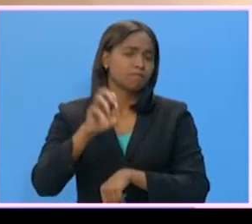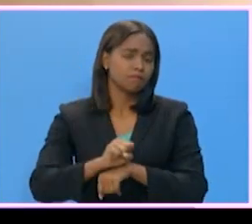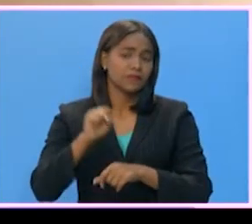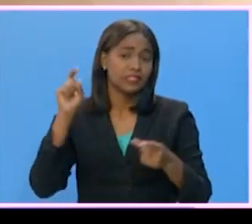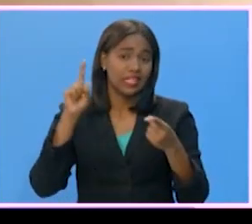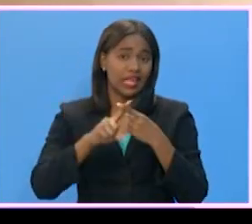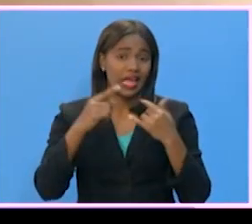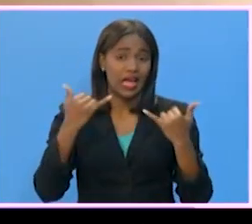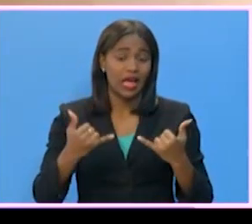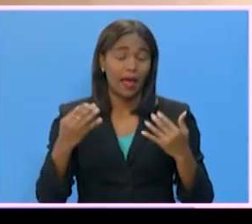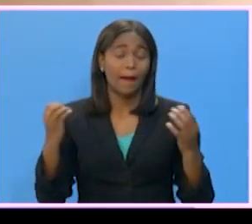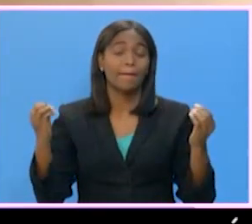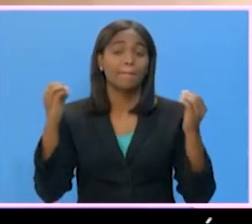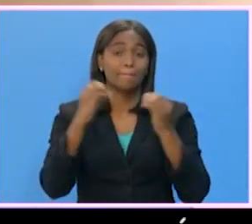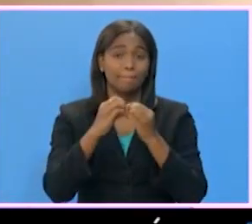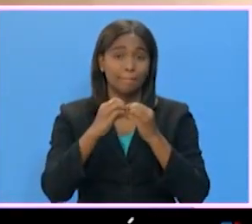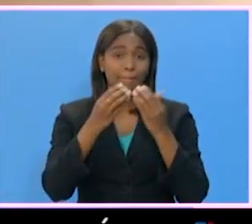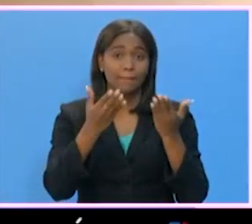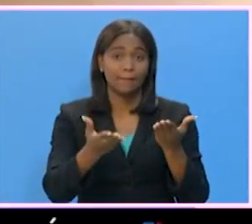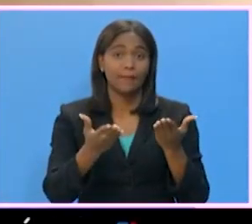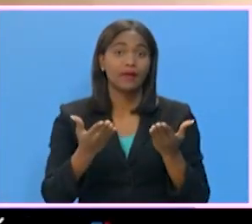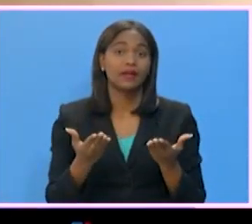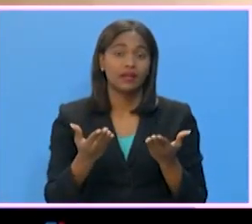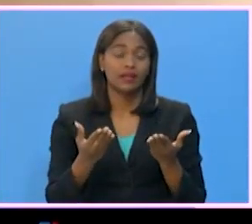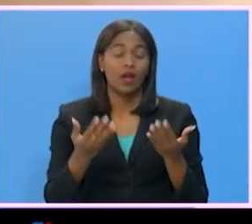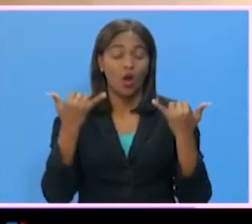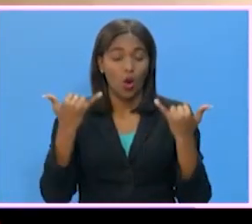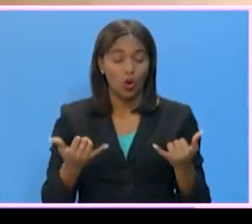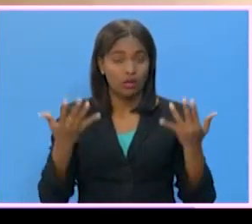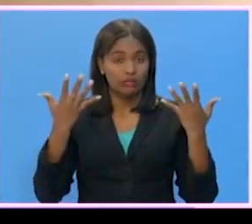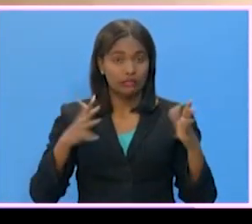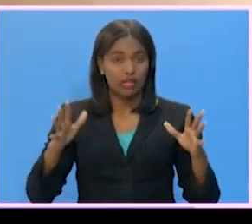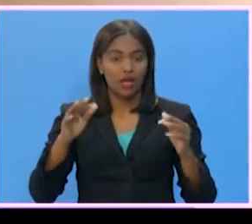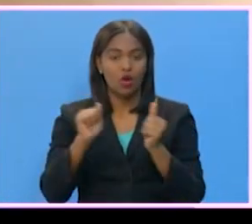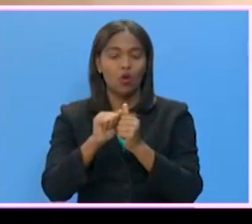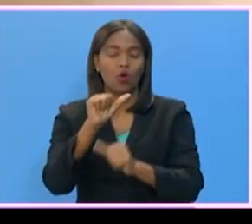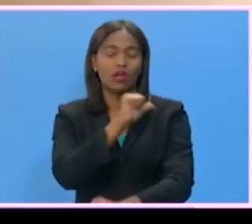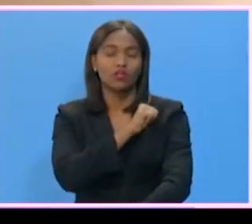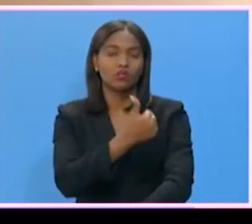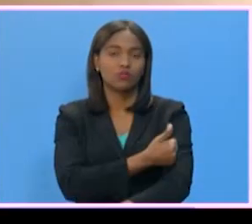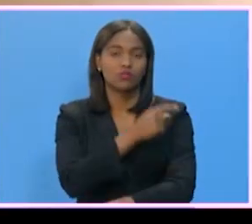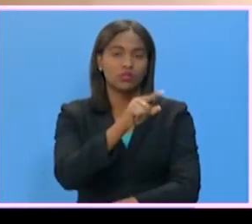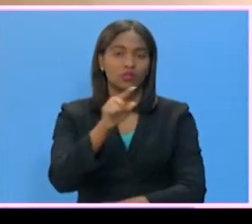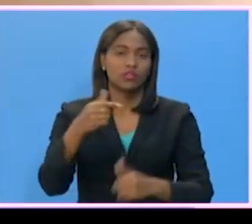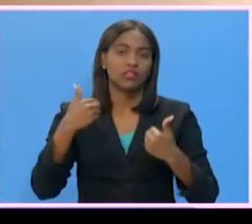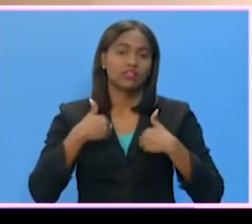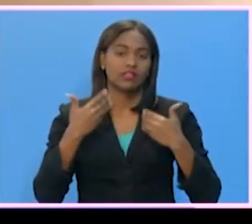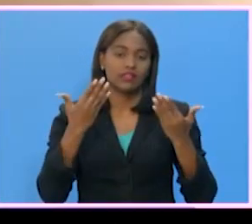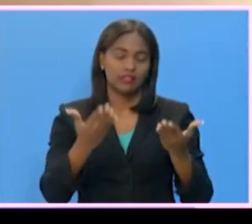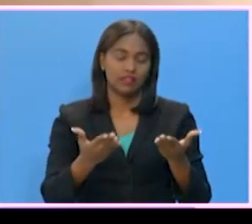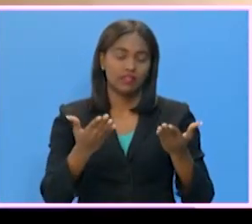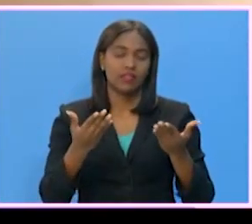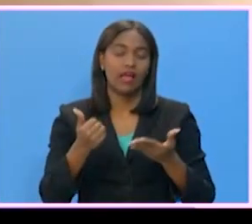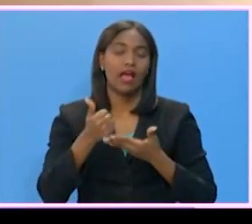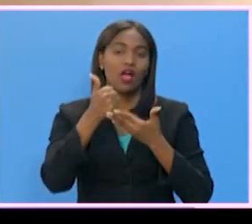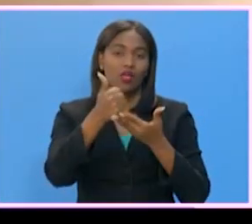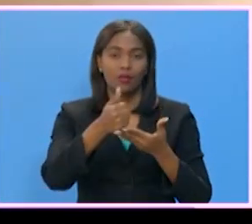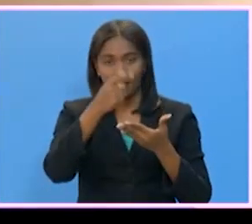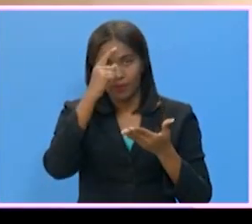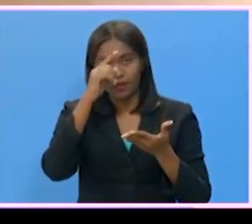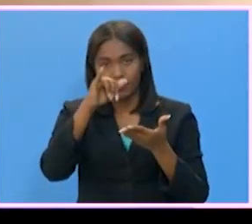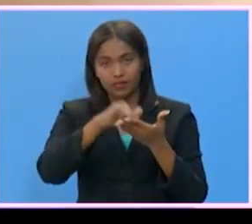muy masculinizado, tiene hoy en día unas autoridades que están dando paso a